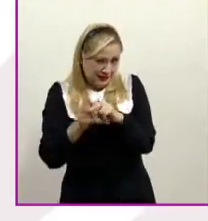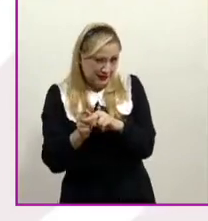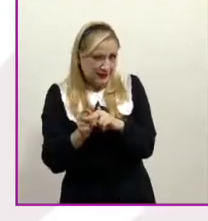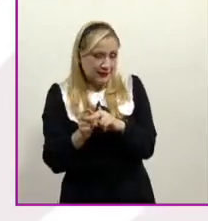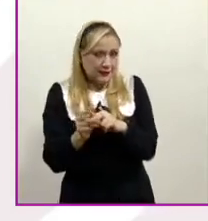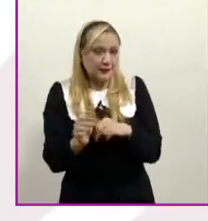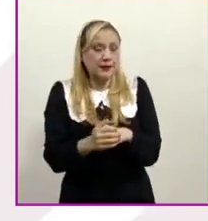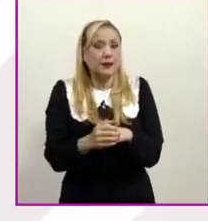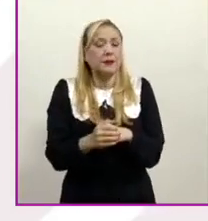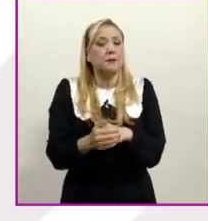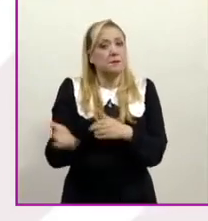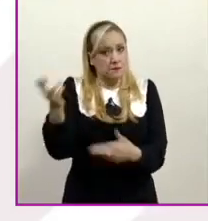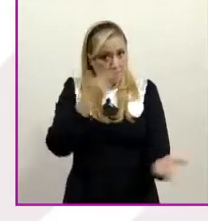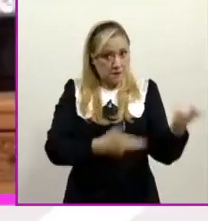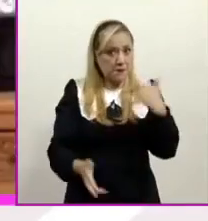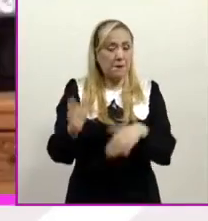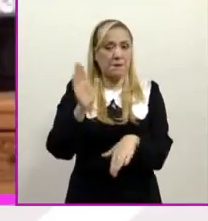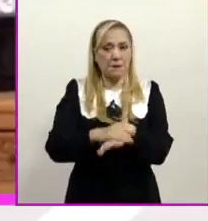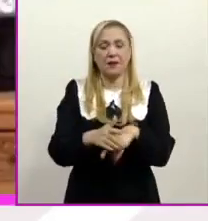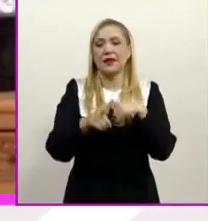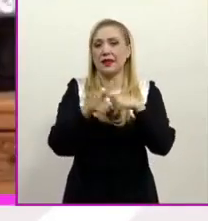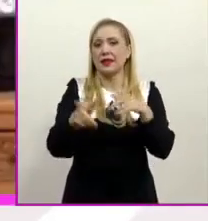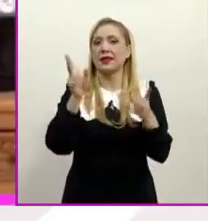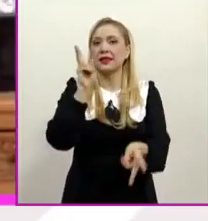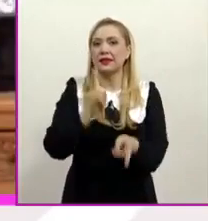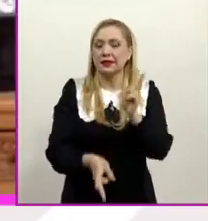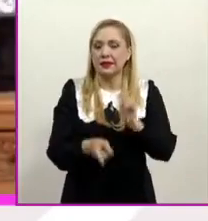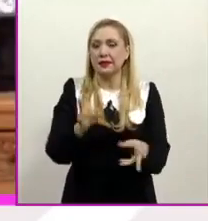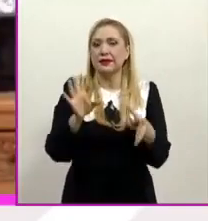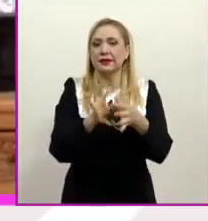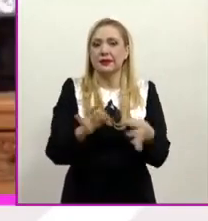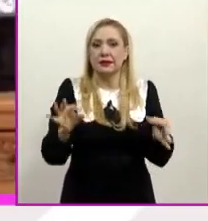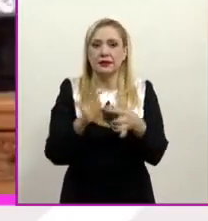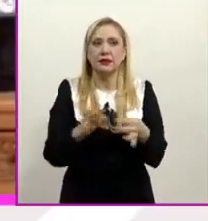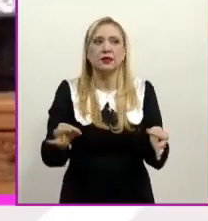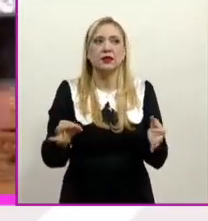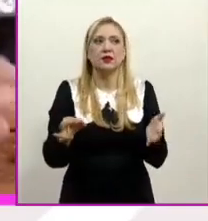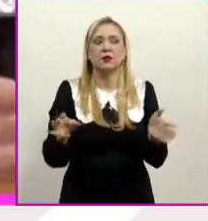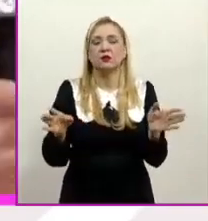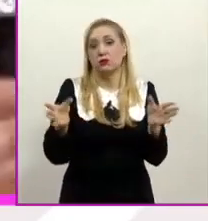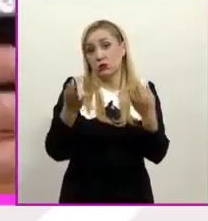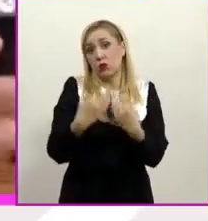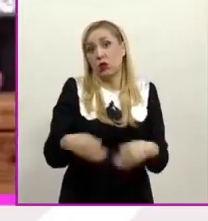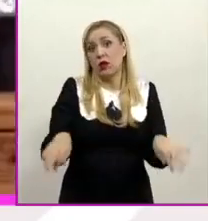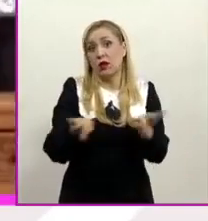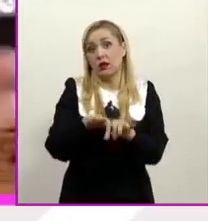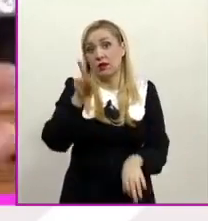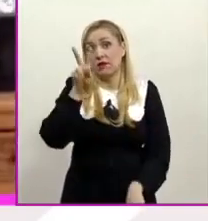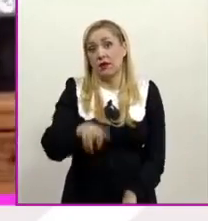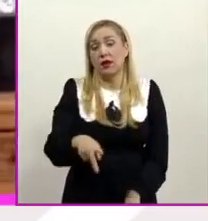pausa. Regresamos ahorita para seguir conversando de esto y sobre todo pues de esta importancia